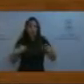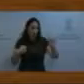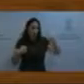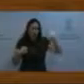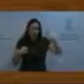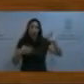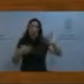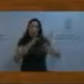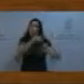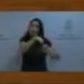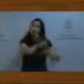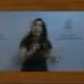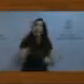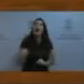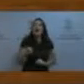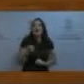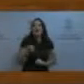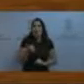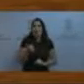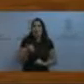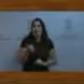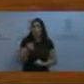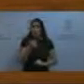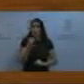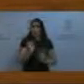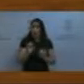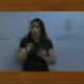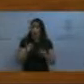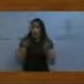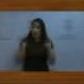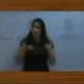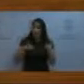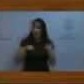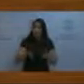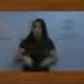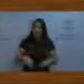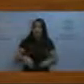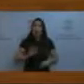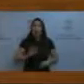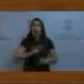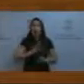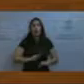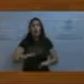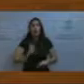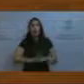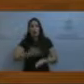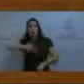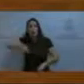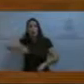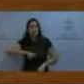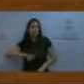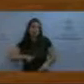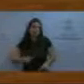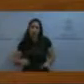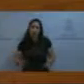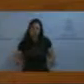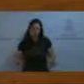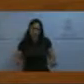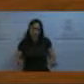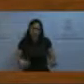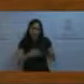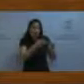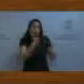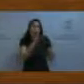ustedes hacer pública SOGEPSA o se liquida y es responsabilidad suya. Pues mire, yo niego la mayor, ese fue su mensaje, pero la